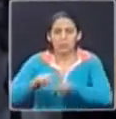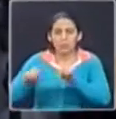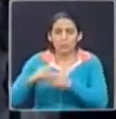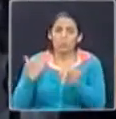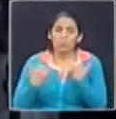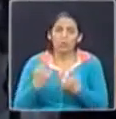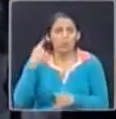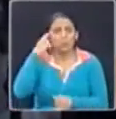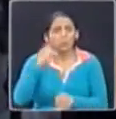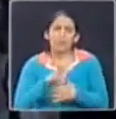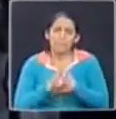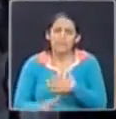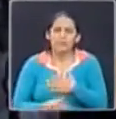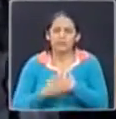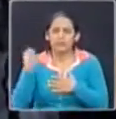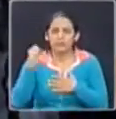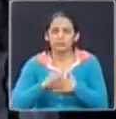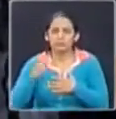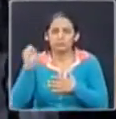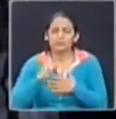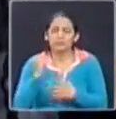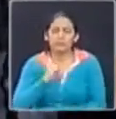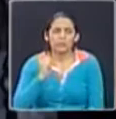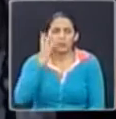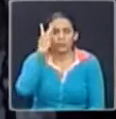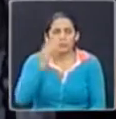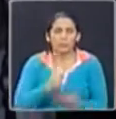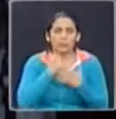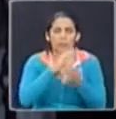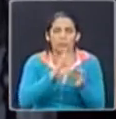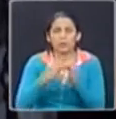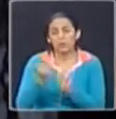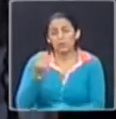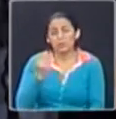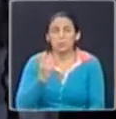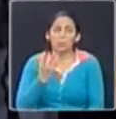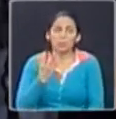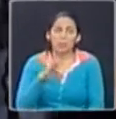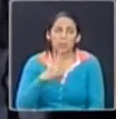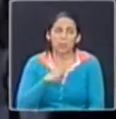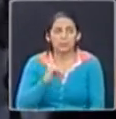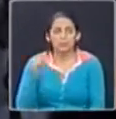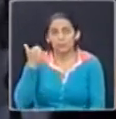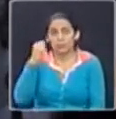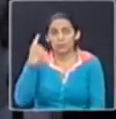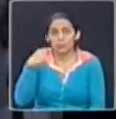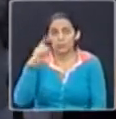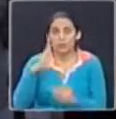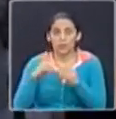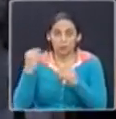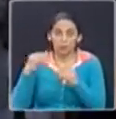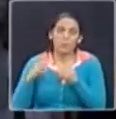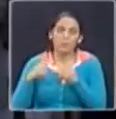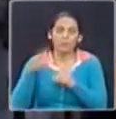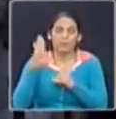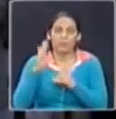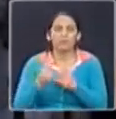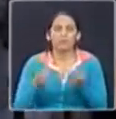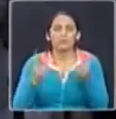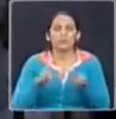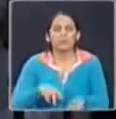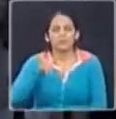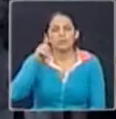adicional. Tenemos un presupuesto, por ejemplo, para mantenimiento que supera los 10 millones de dólares. Y obviamente otro presupuesto que requiere una gestión de